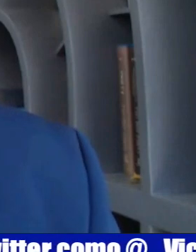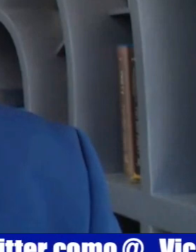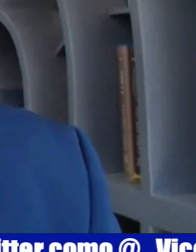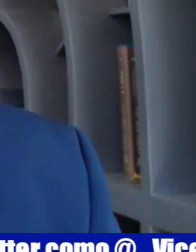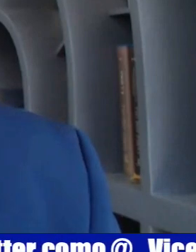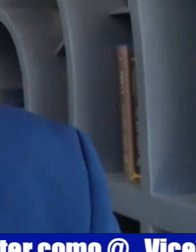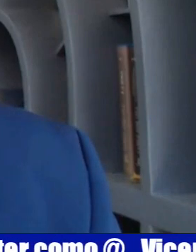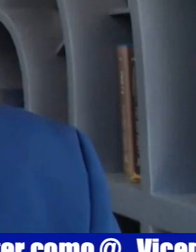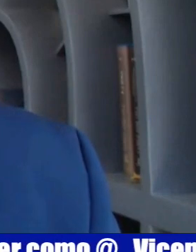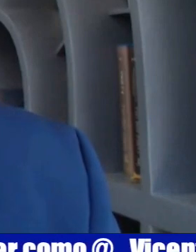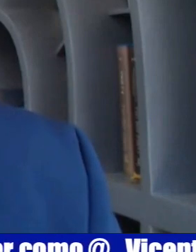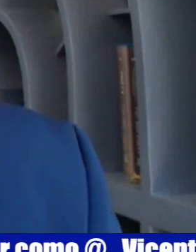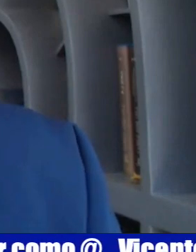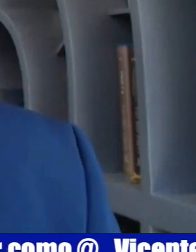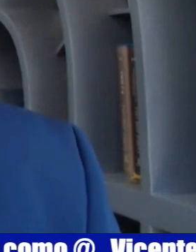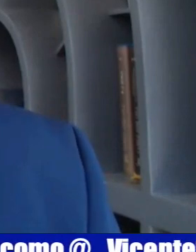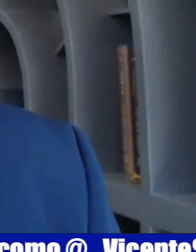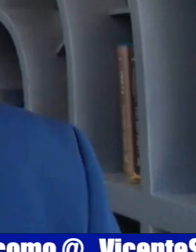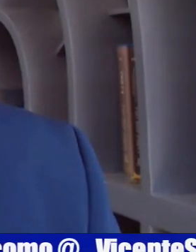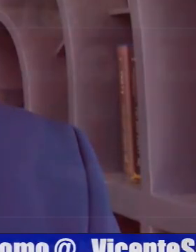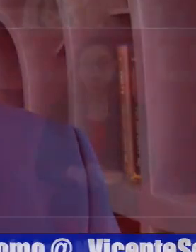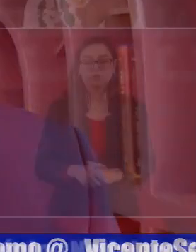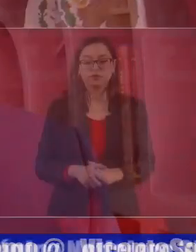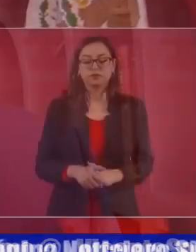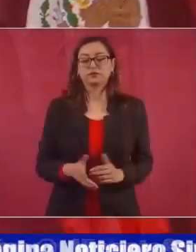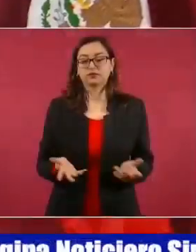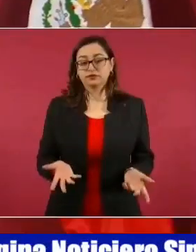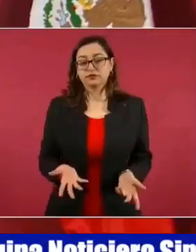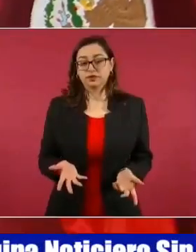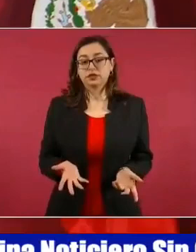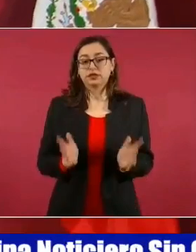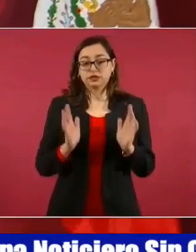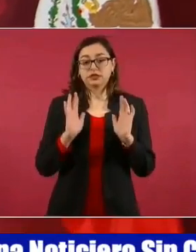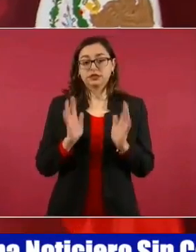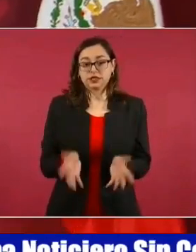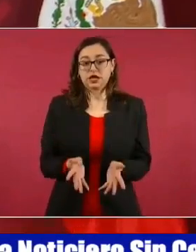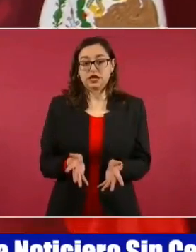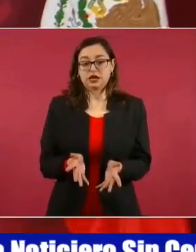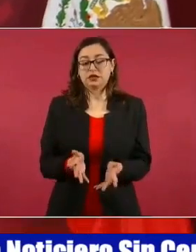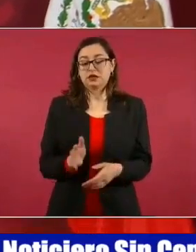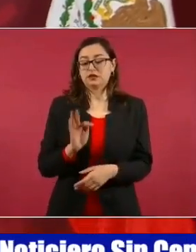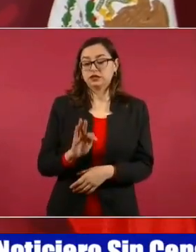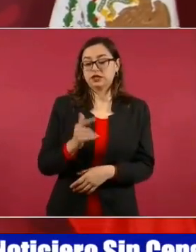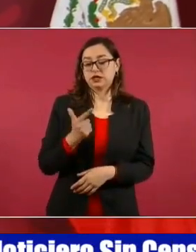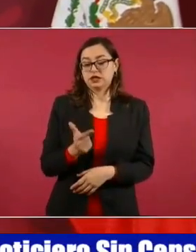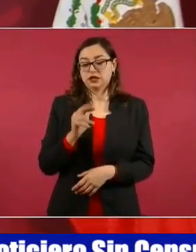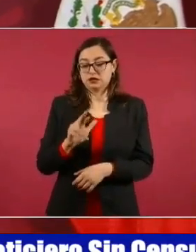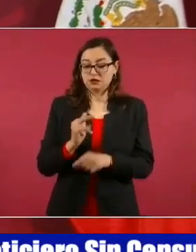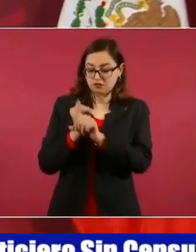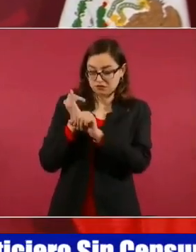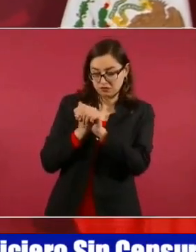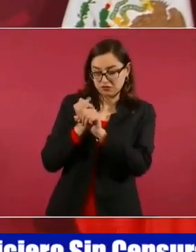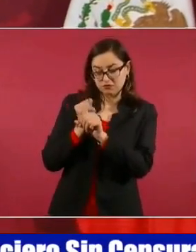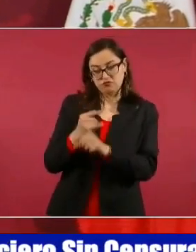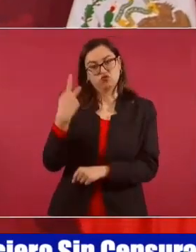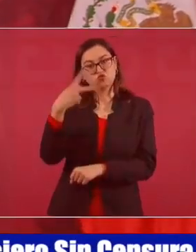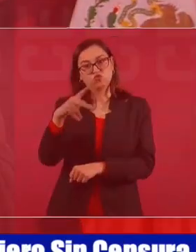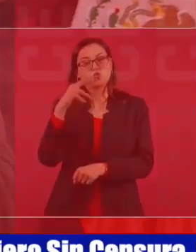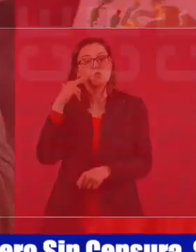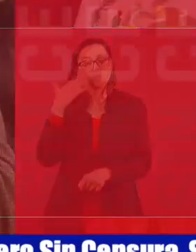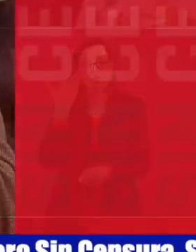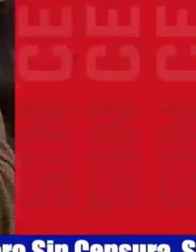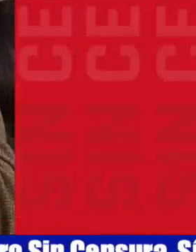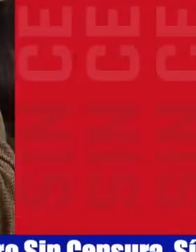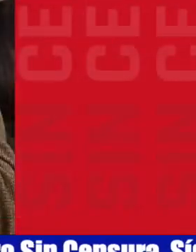pusiera en aprietos al titular del Ejecutivo. Me parece que al contrario, revela una gran disposición